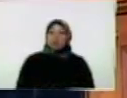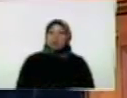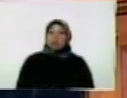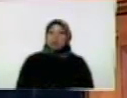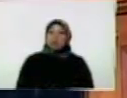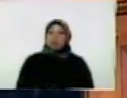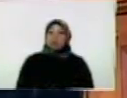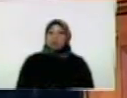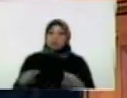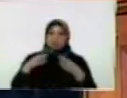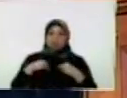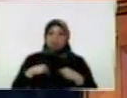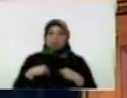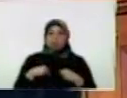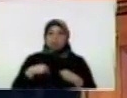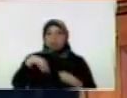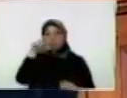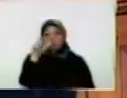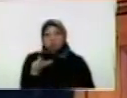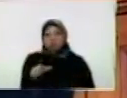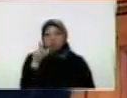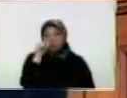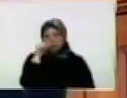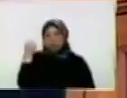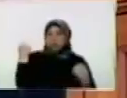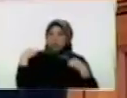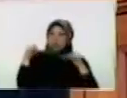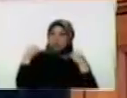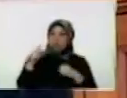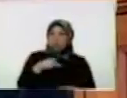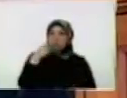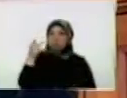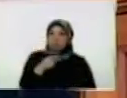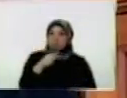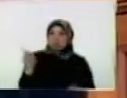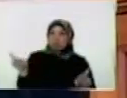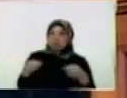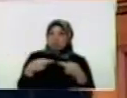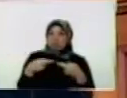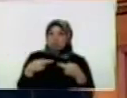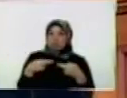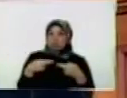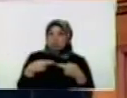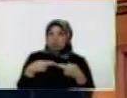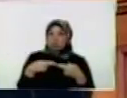que reconocemos a los que practican la política de manera racional,